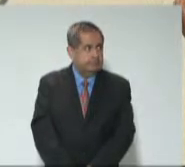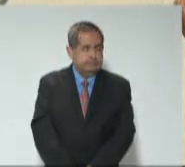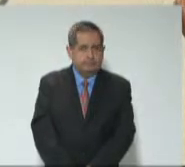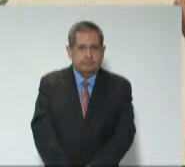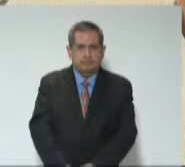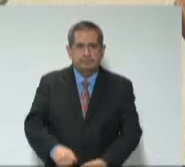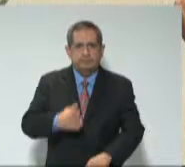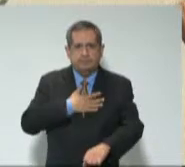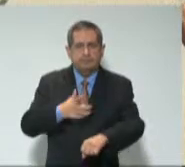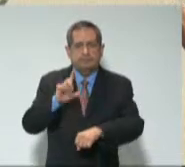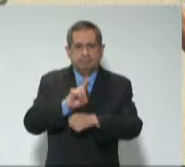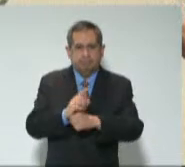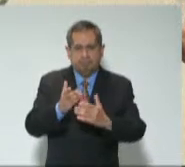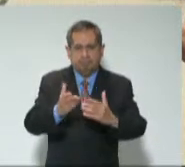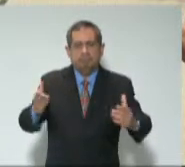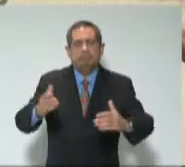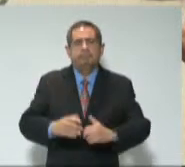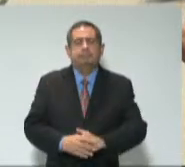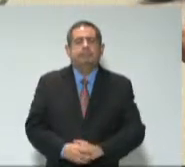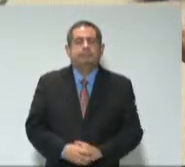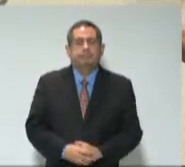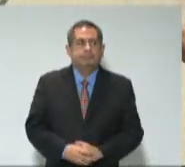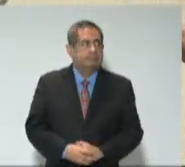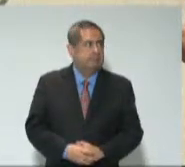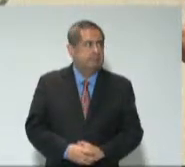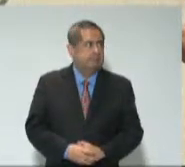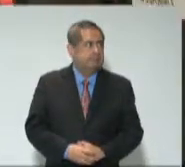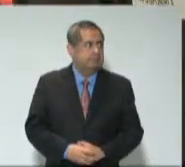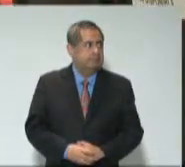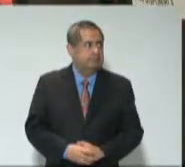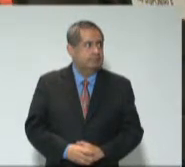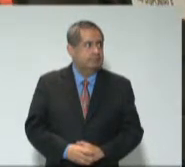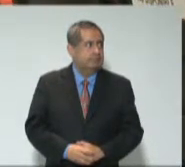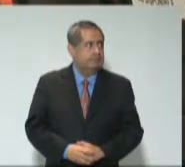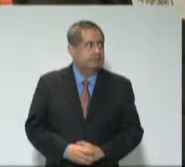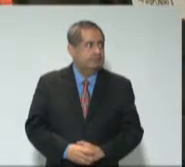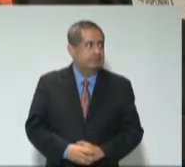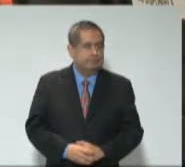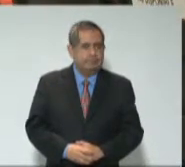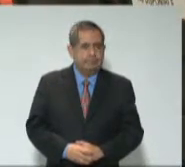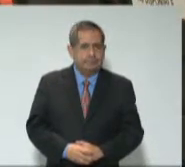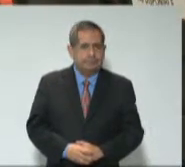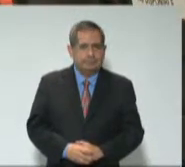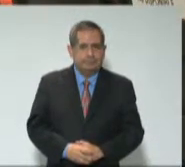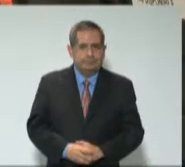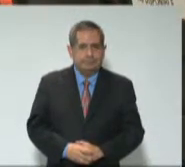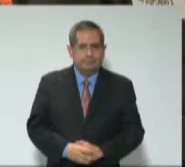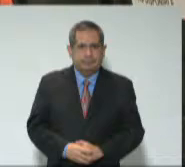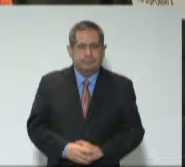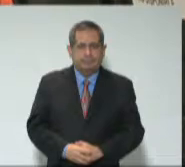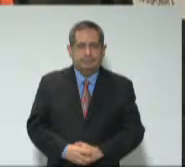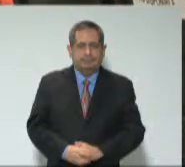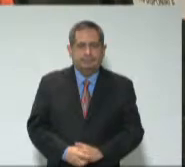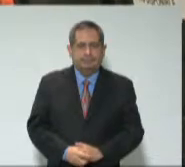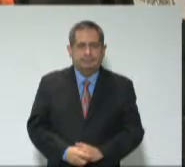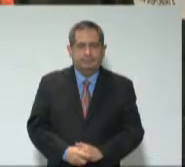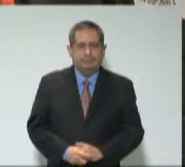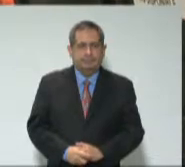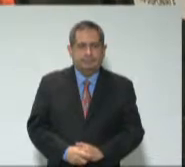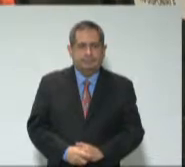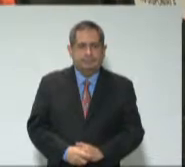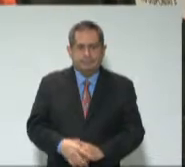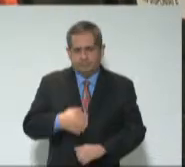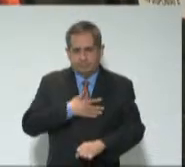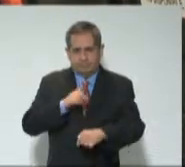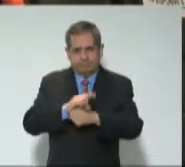Buenos días como que no se mueve este verdad Ahí está